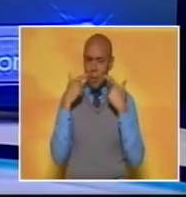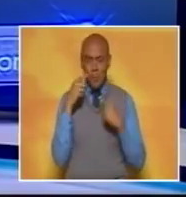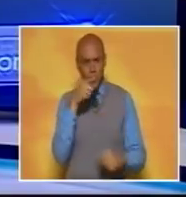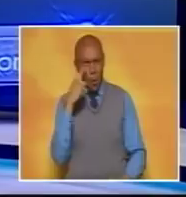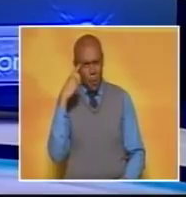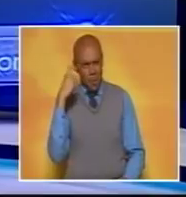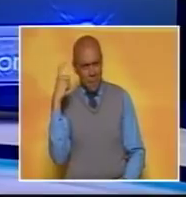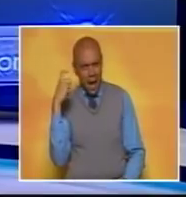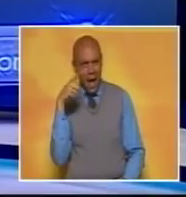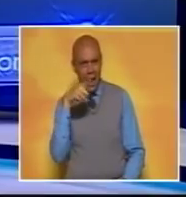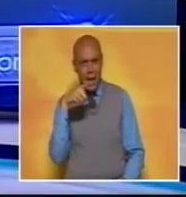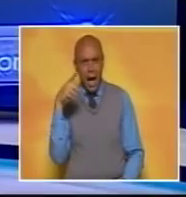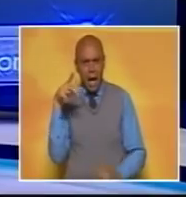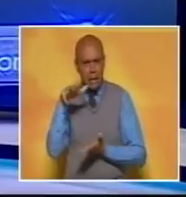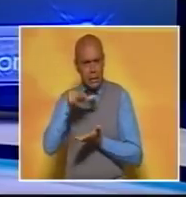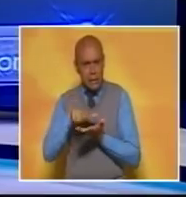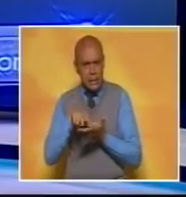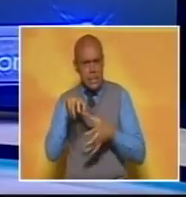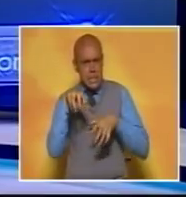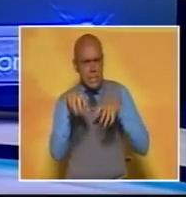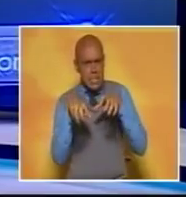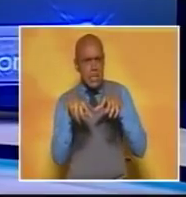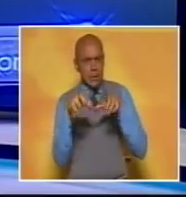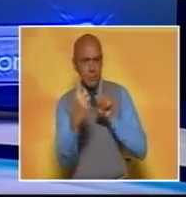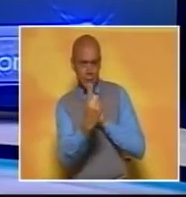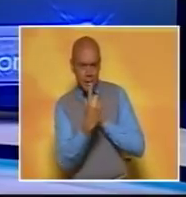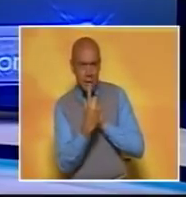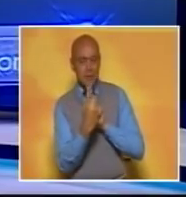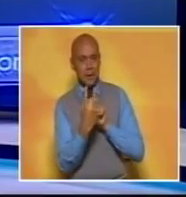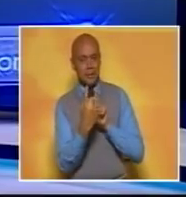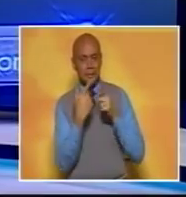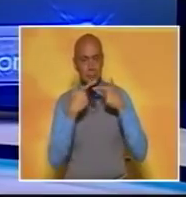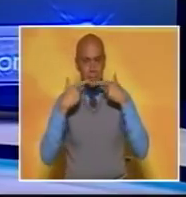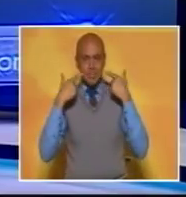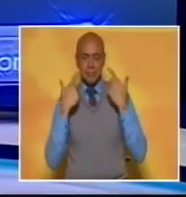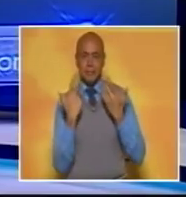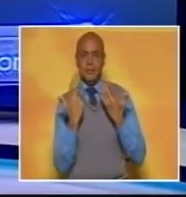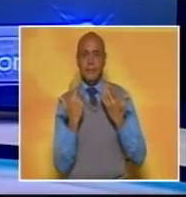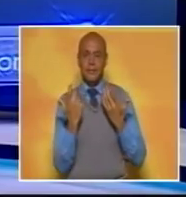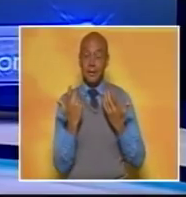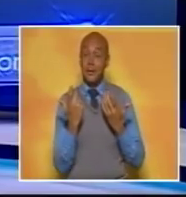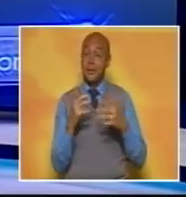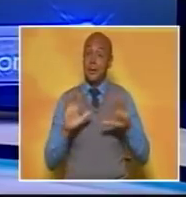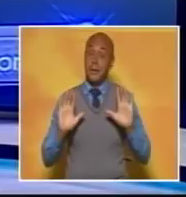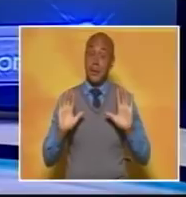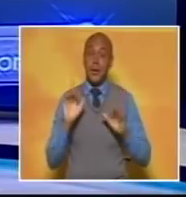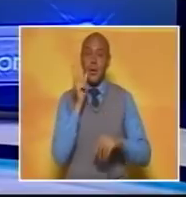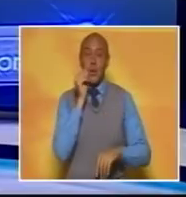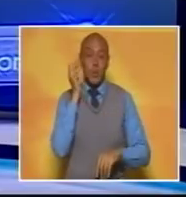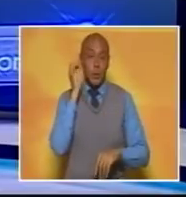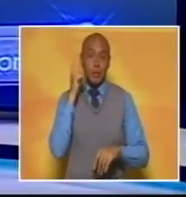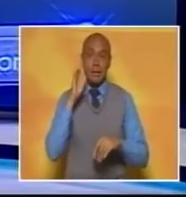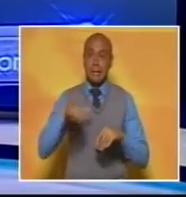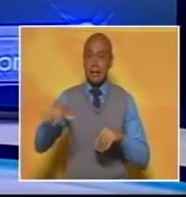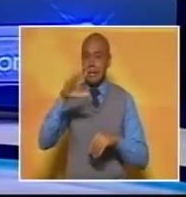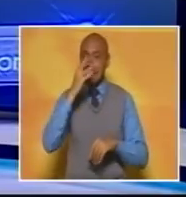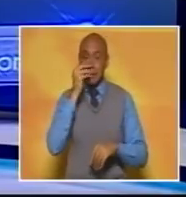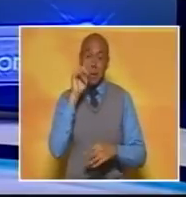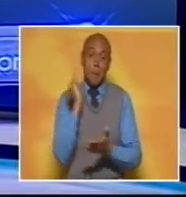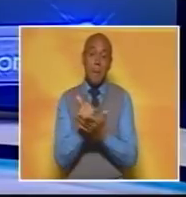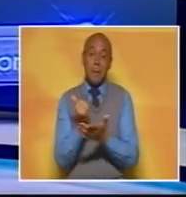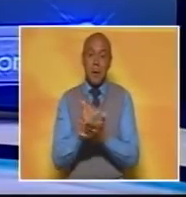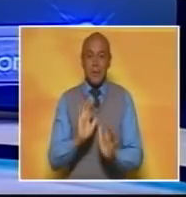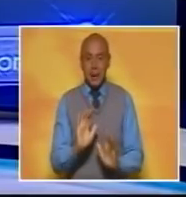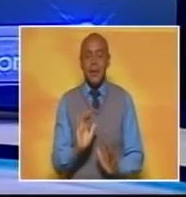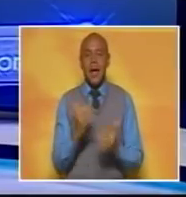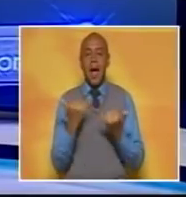por un dinosaurio que sabe cómo está tu humor? Me encantaría que recibiera mucha gente que anda así amargada del dinosaurio a ver cómo reacciona. Vamos a